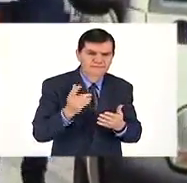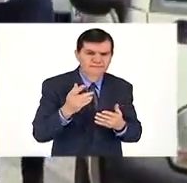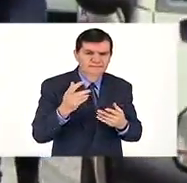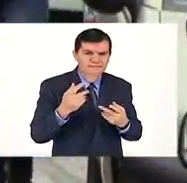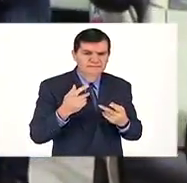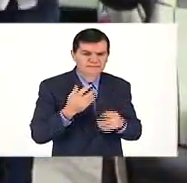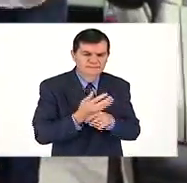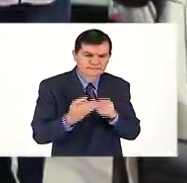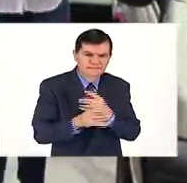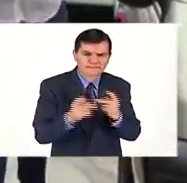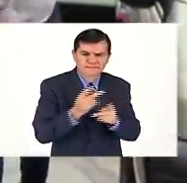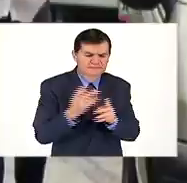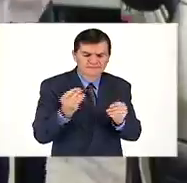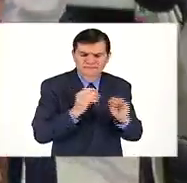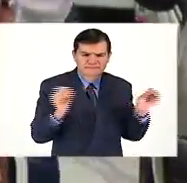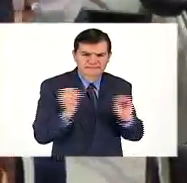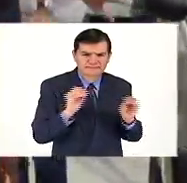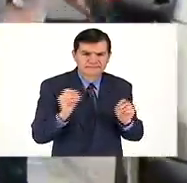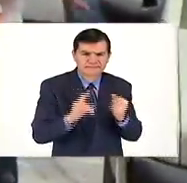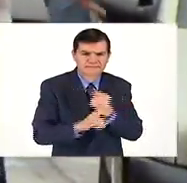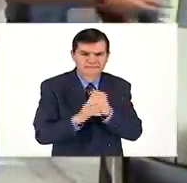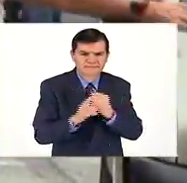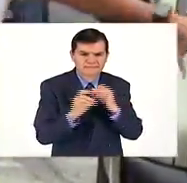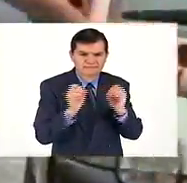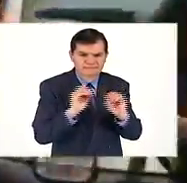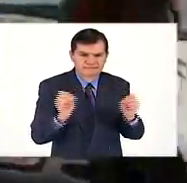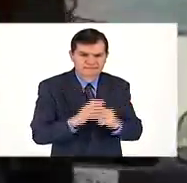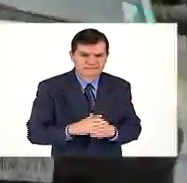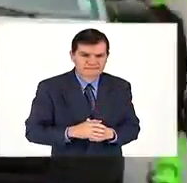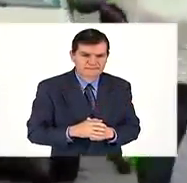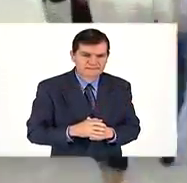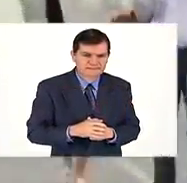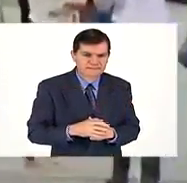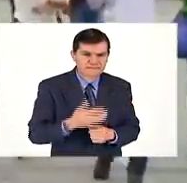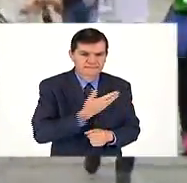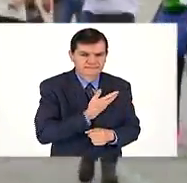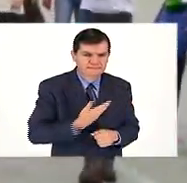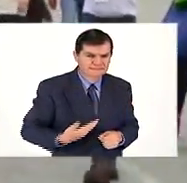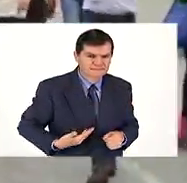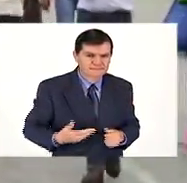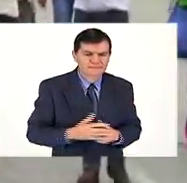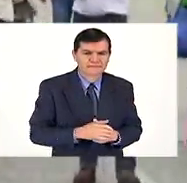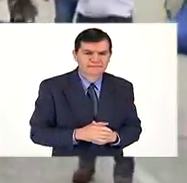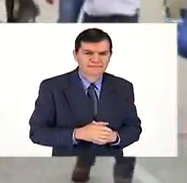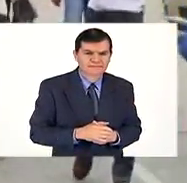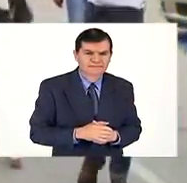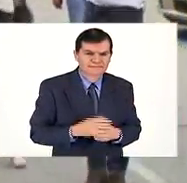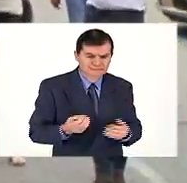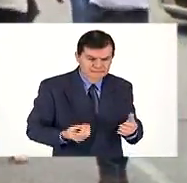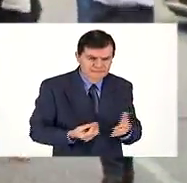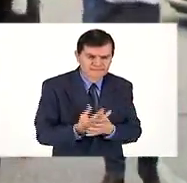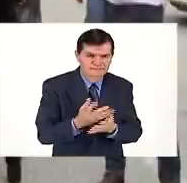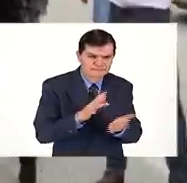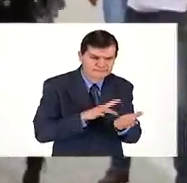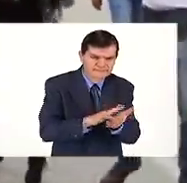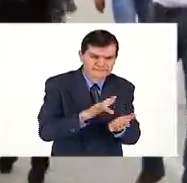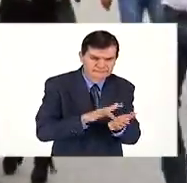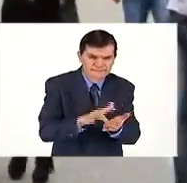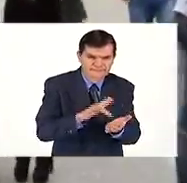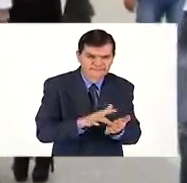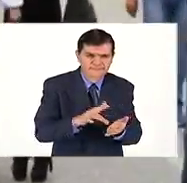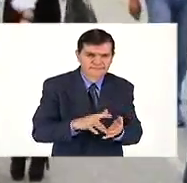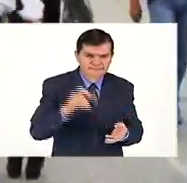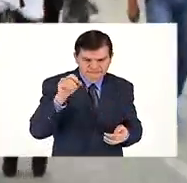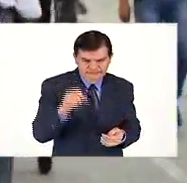la revolución. La verdad es que no hubo nada por el estilo. Claro. El presidente salió, apoyó de inmediato.